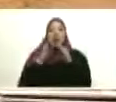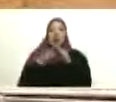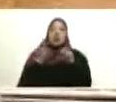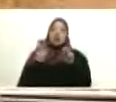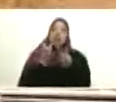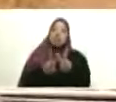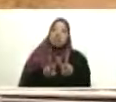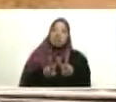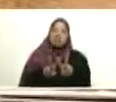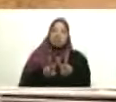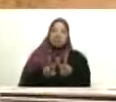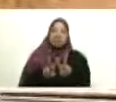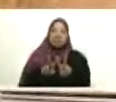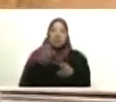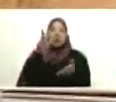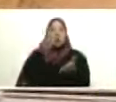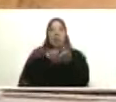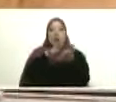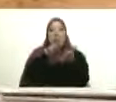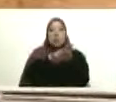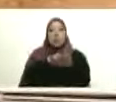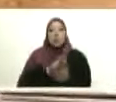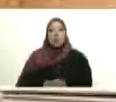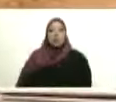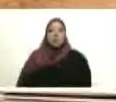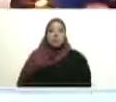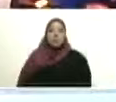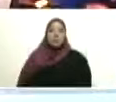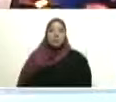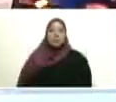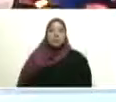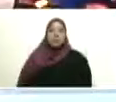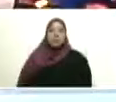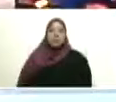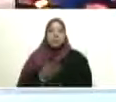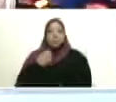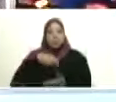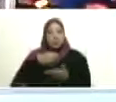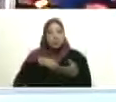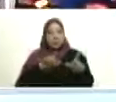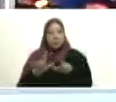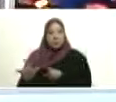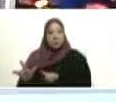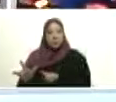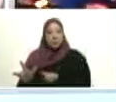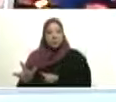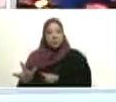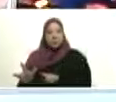Venezuela. Aprobado. Aquí va. Listo.